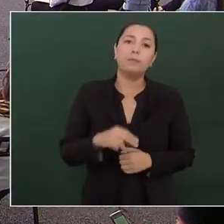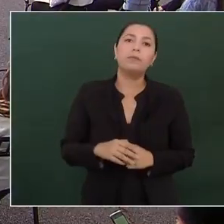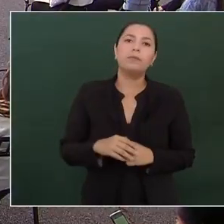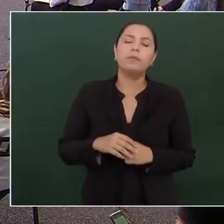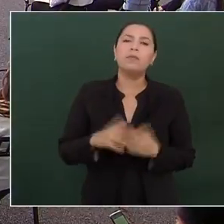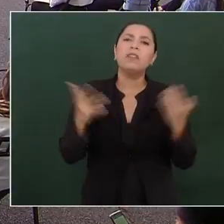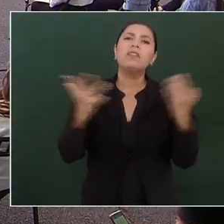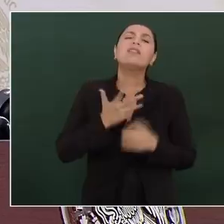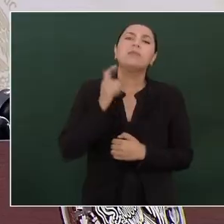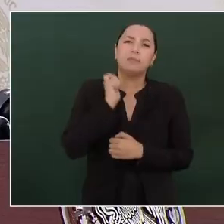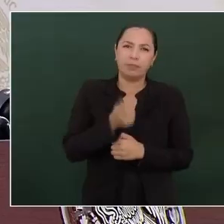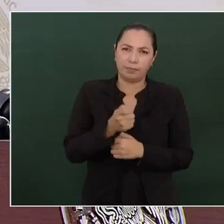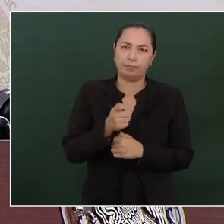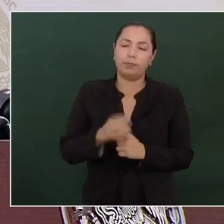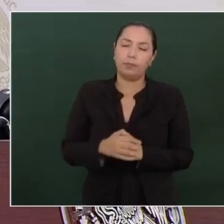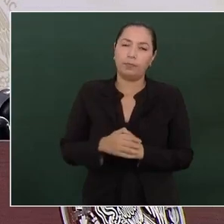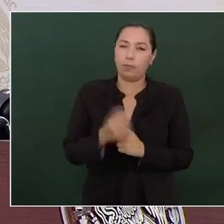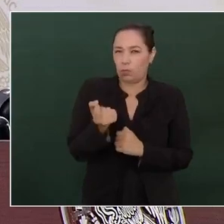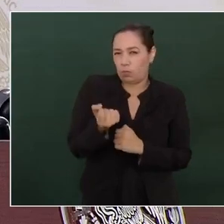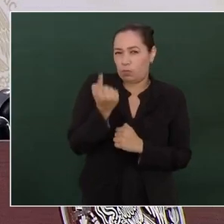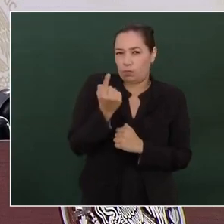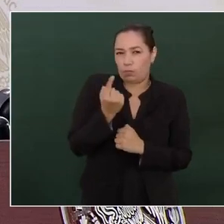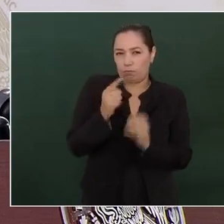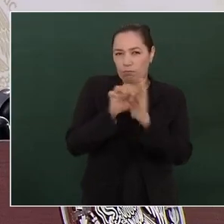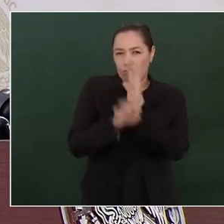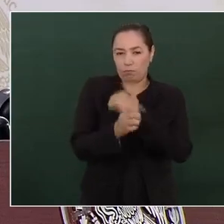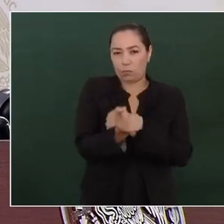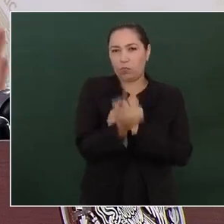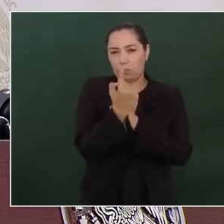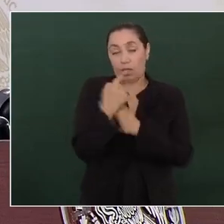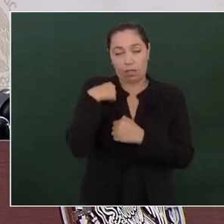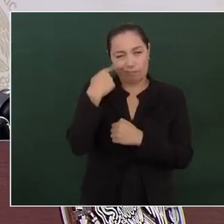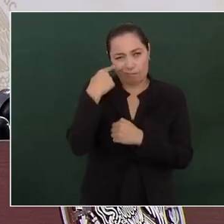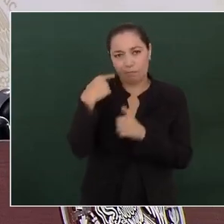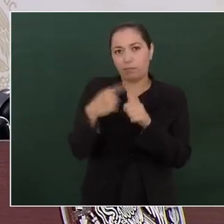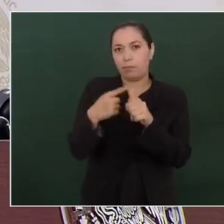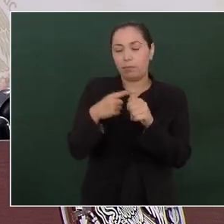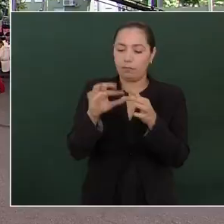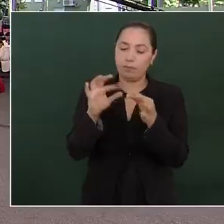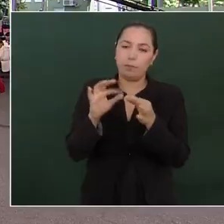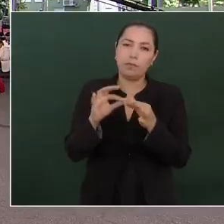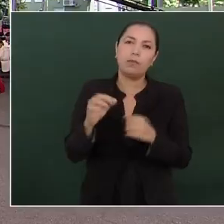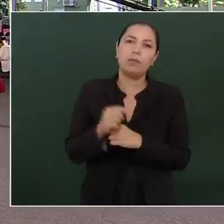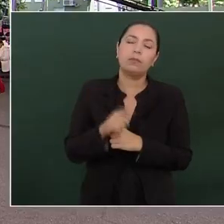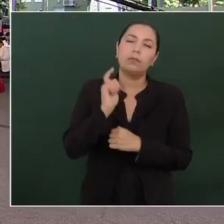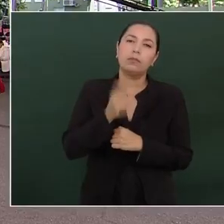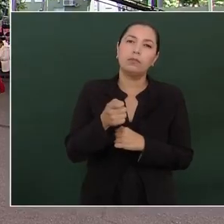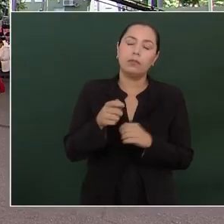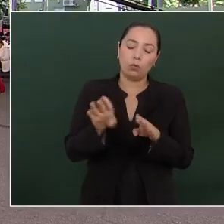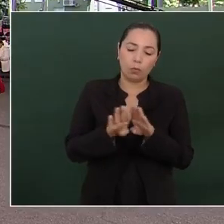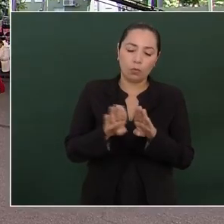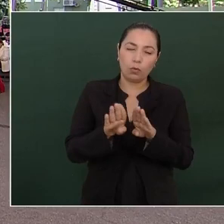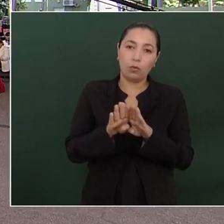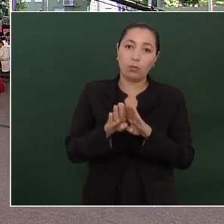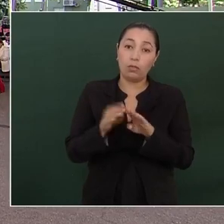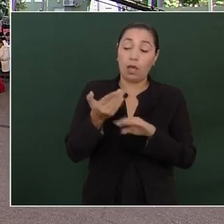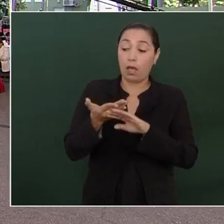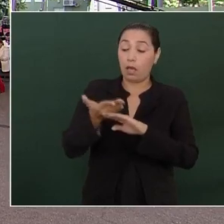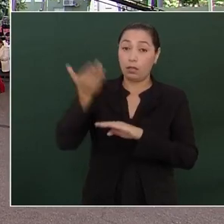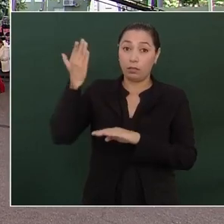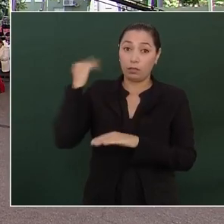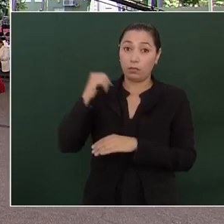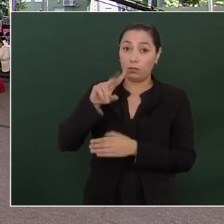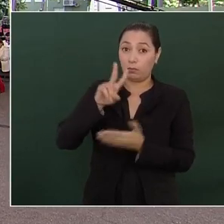hizo en uno de ellos, hay que decir primero que hay algunos asuntos que datan desde 2010, es